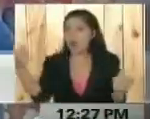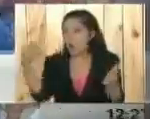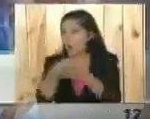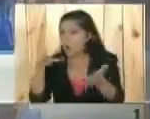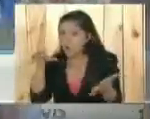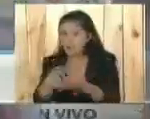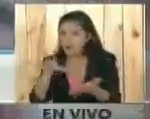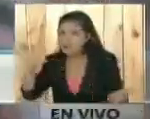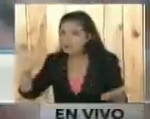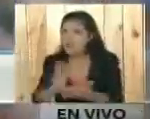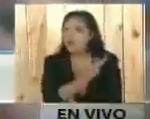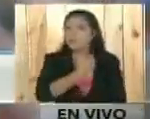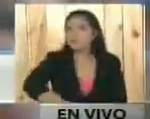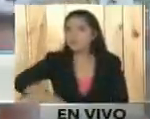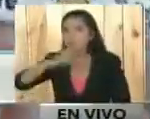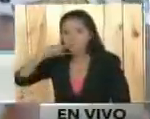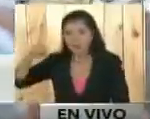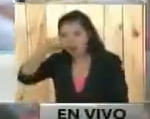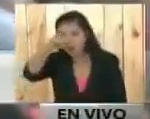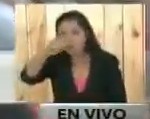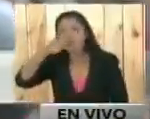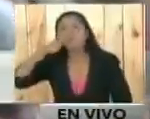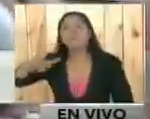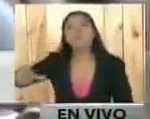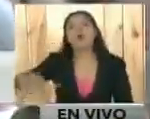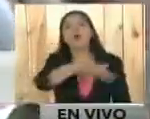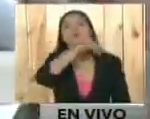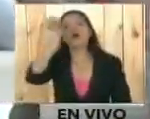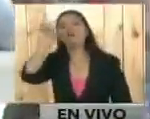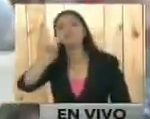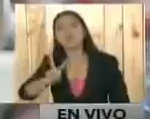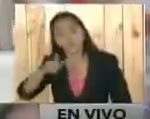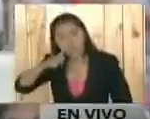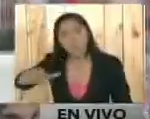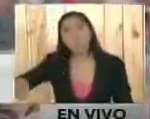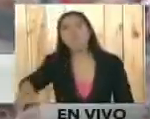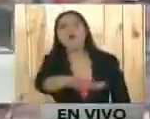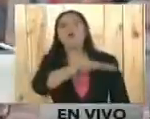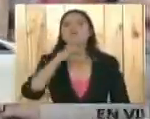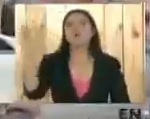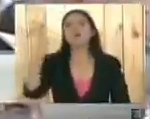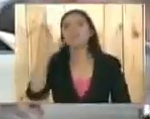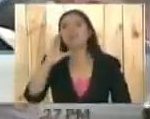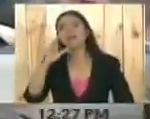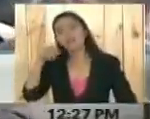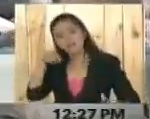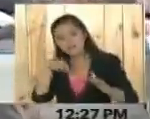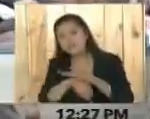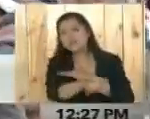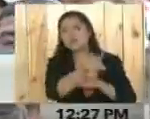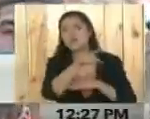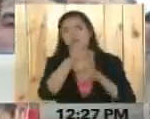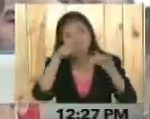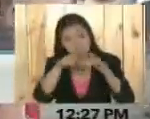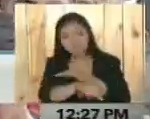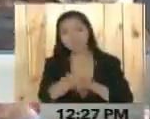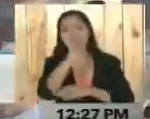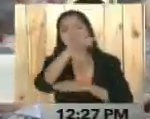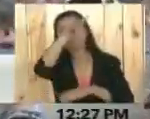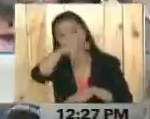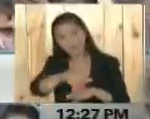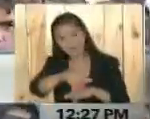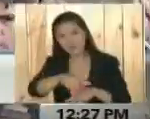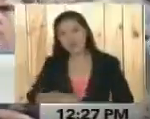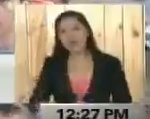de Estado al presidente Maduro, el pueblo de Venezuela, el pueblo de Caracas, se fue a las instalaciones de la